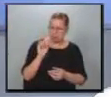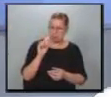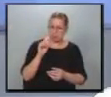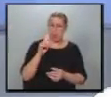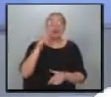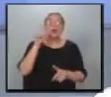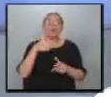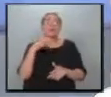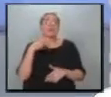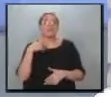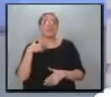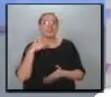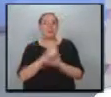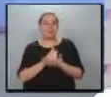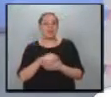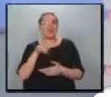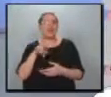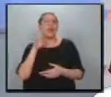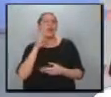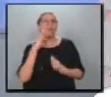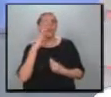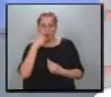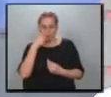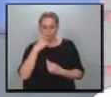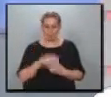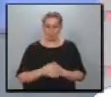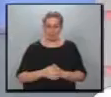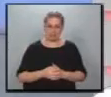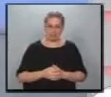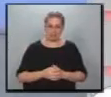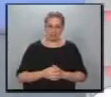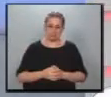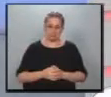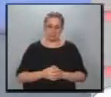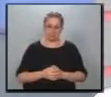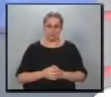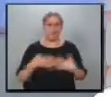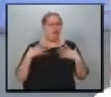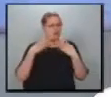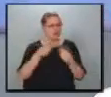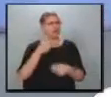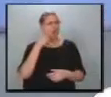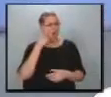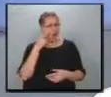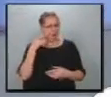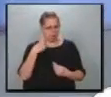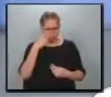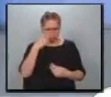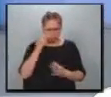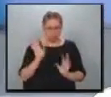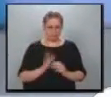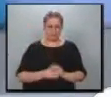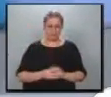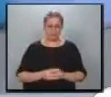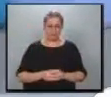tu degustación. Sí, tiene también mucha repercusión. Dice, hace mucho esfuerzo ese hombre a la hora de la degustación.